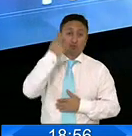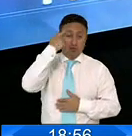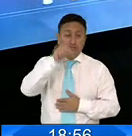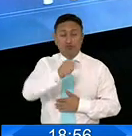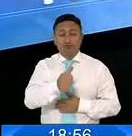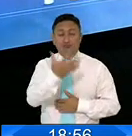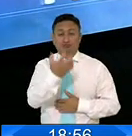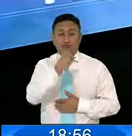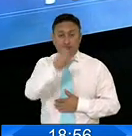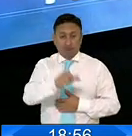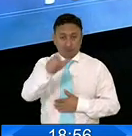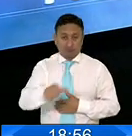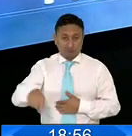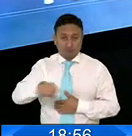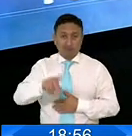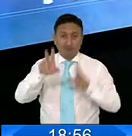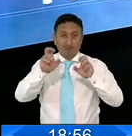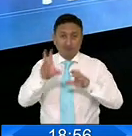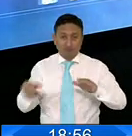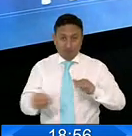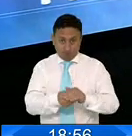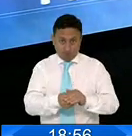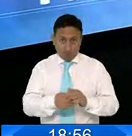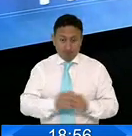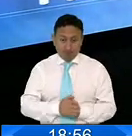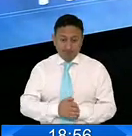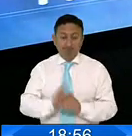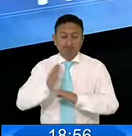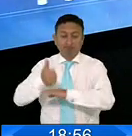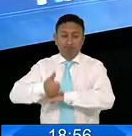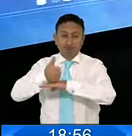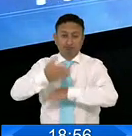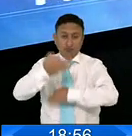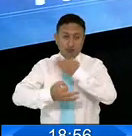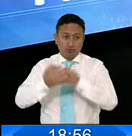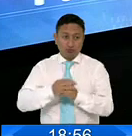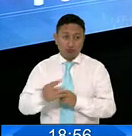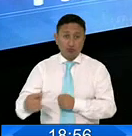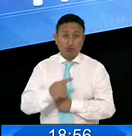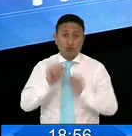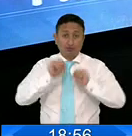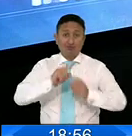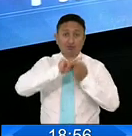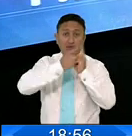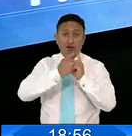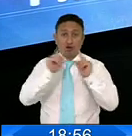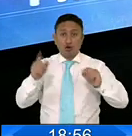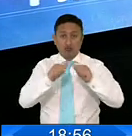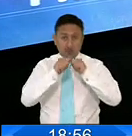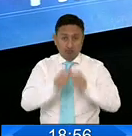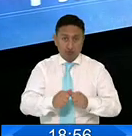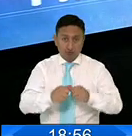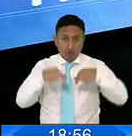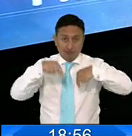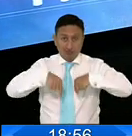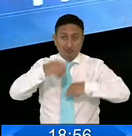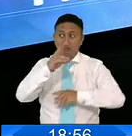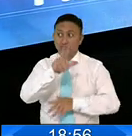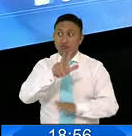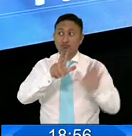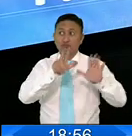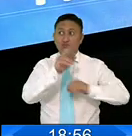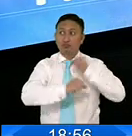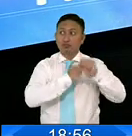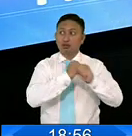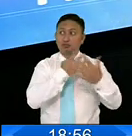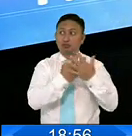15 sentenciados en el caso Sobornos. Los magistrados podrán anular, modificar o ratificar la pena de